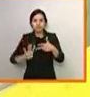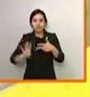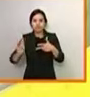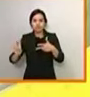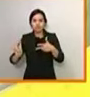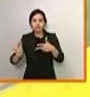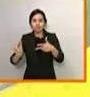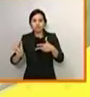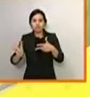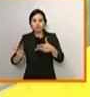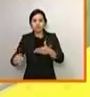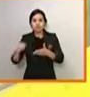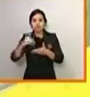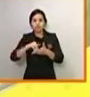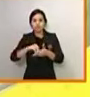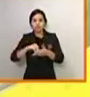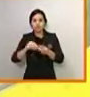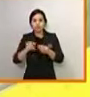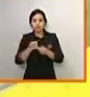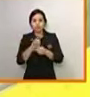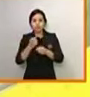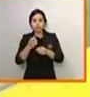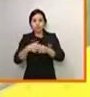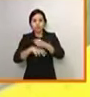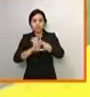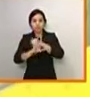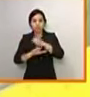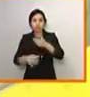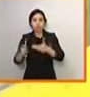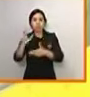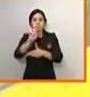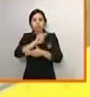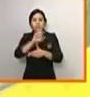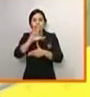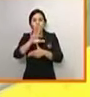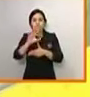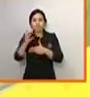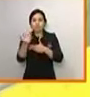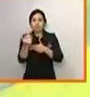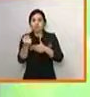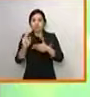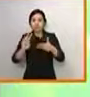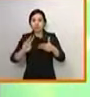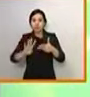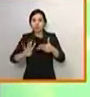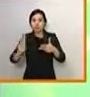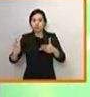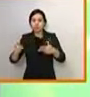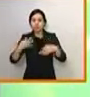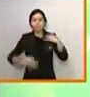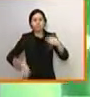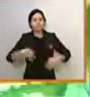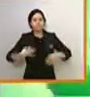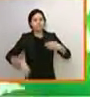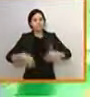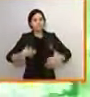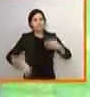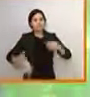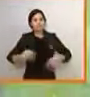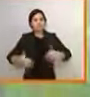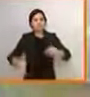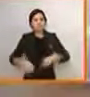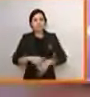47. Resultados para Pega 3, 25, 15 y 47. Muchas felicidades.